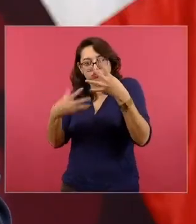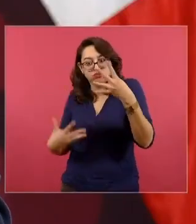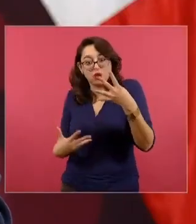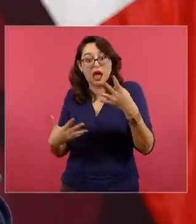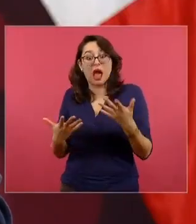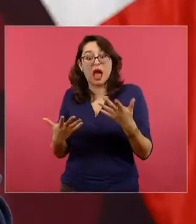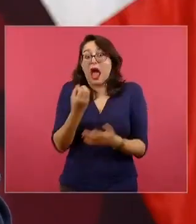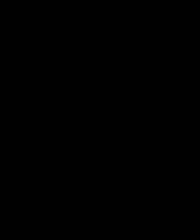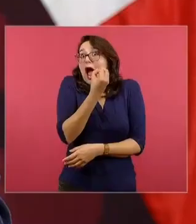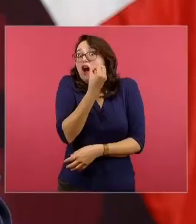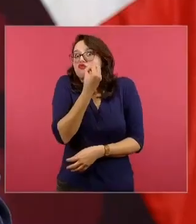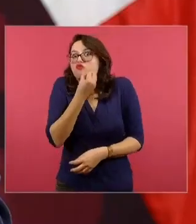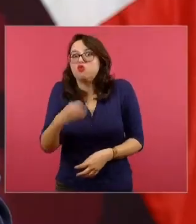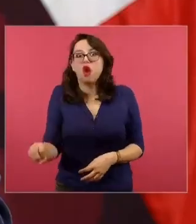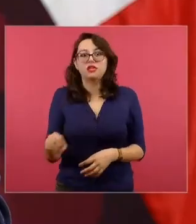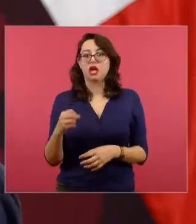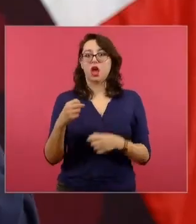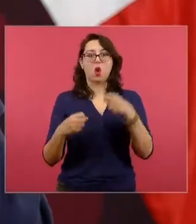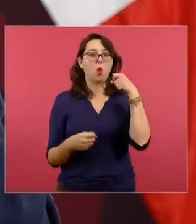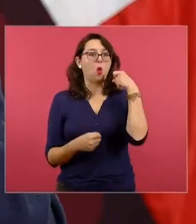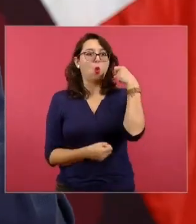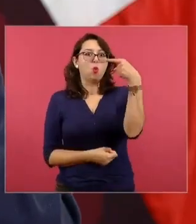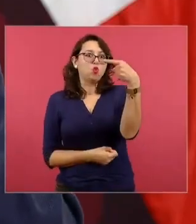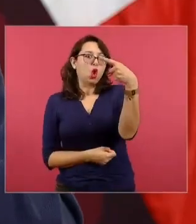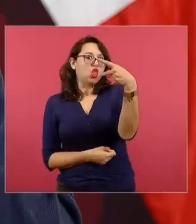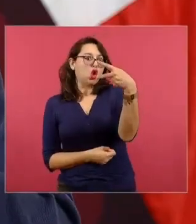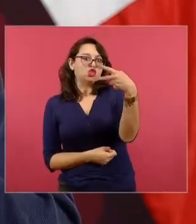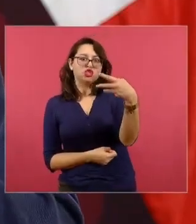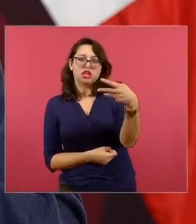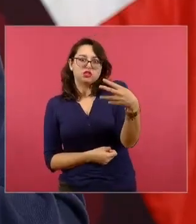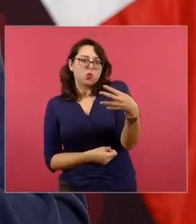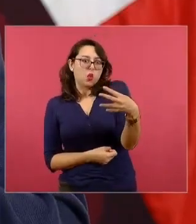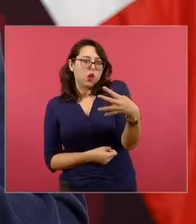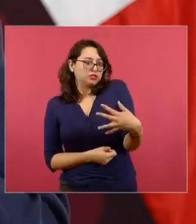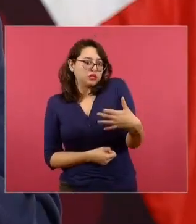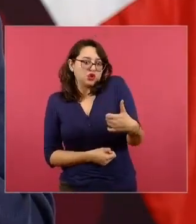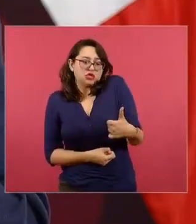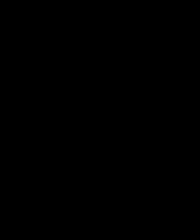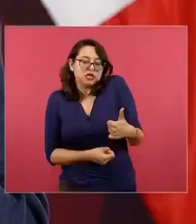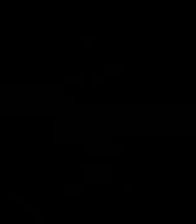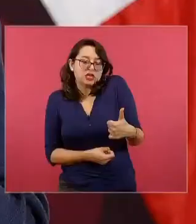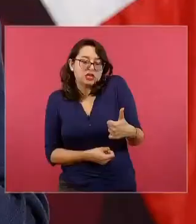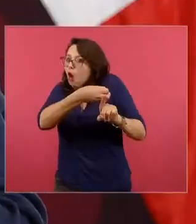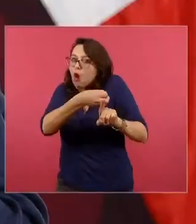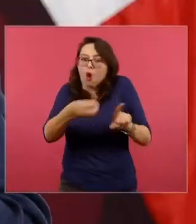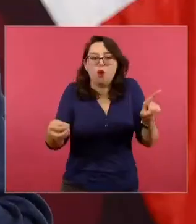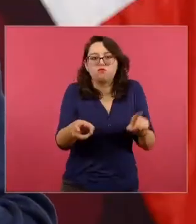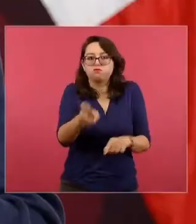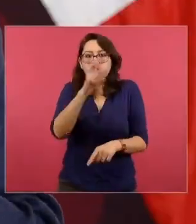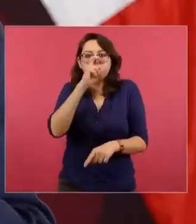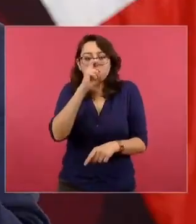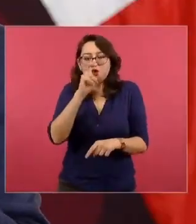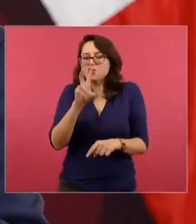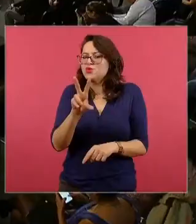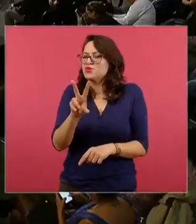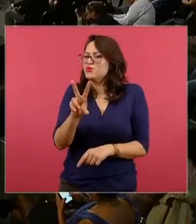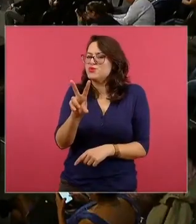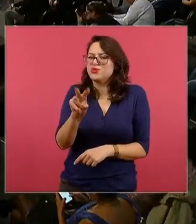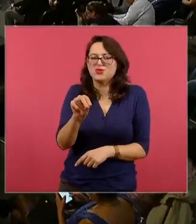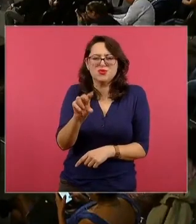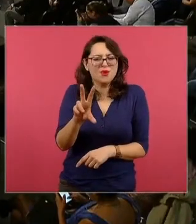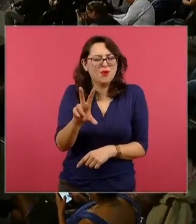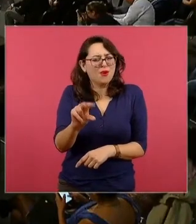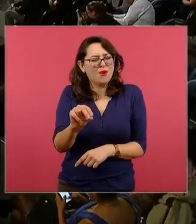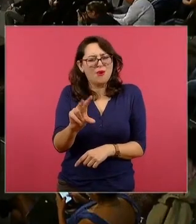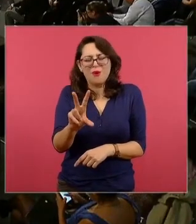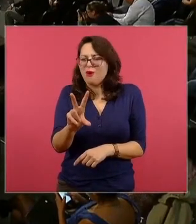no están ordenados en secuencia, sino que precisamente se le pide al profesor que de acuerdo al proyecto y